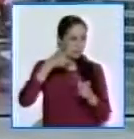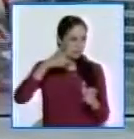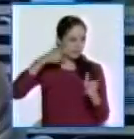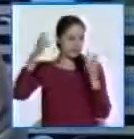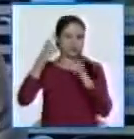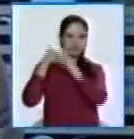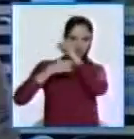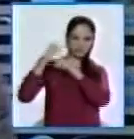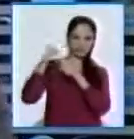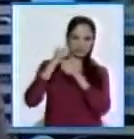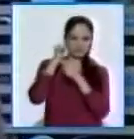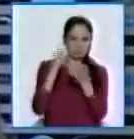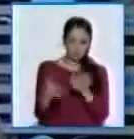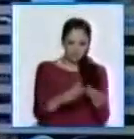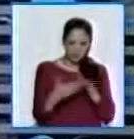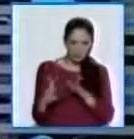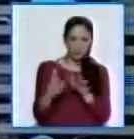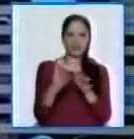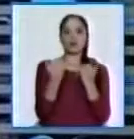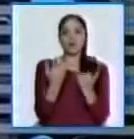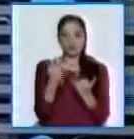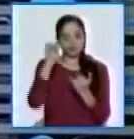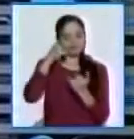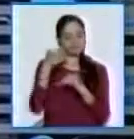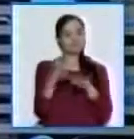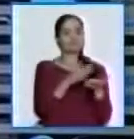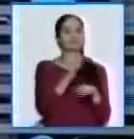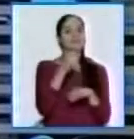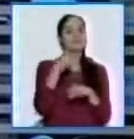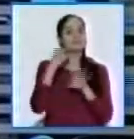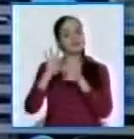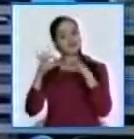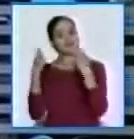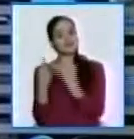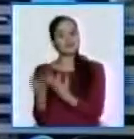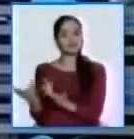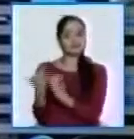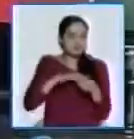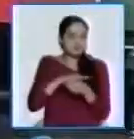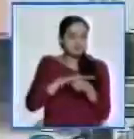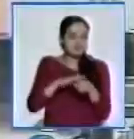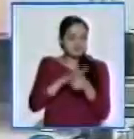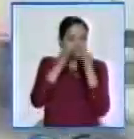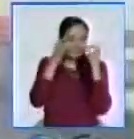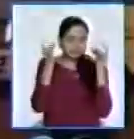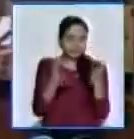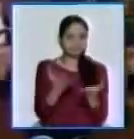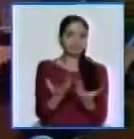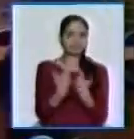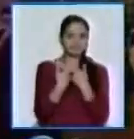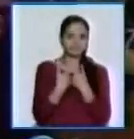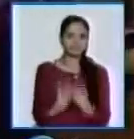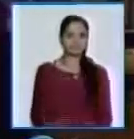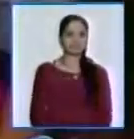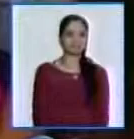año. La familiar de una de las 9 víctimas de este crimen nos compartió su tragedia.